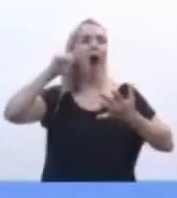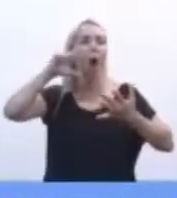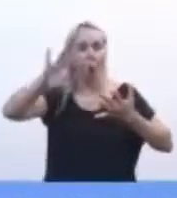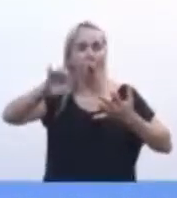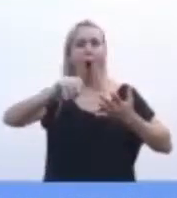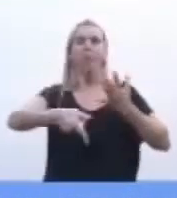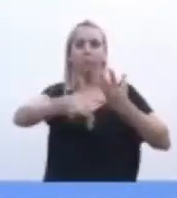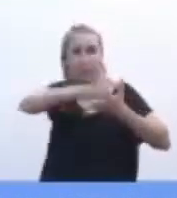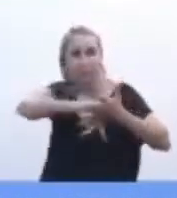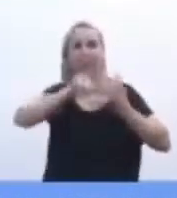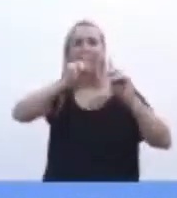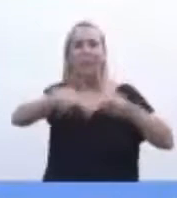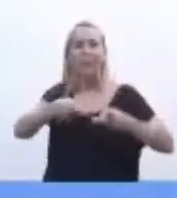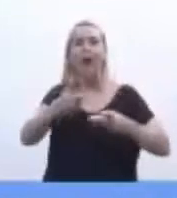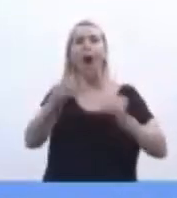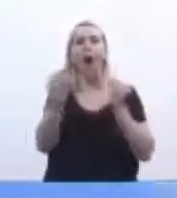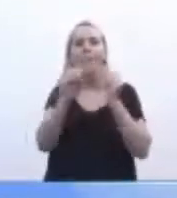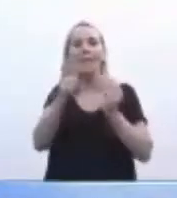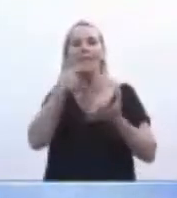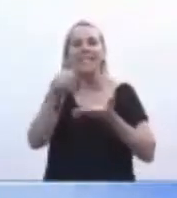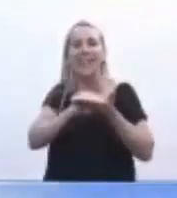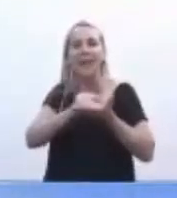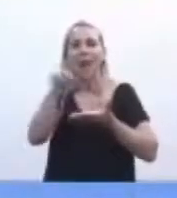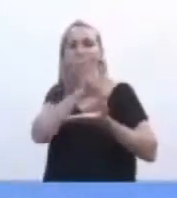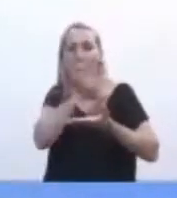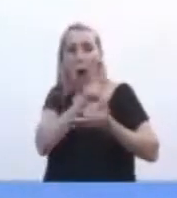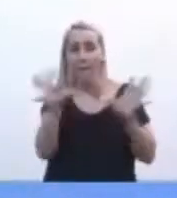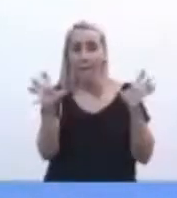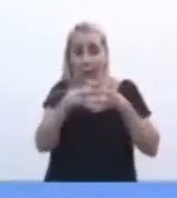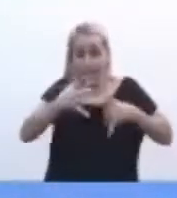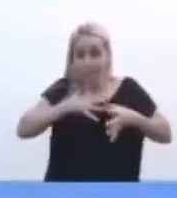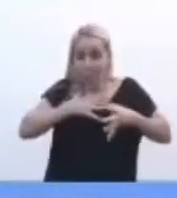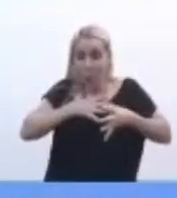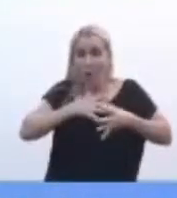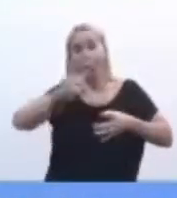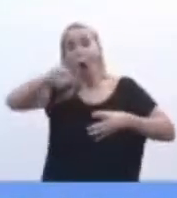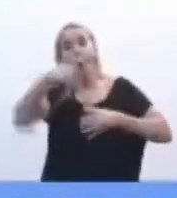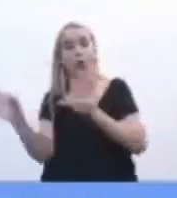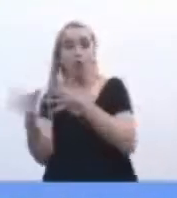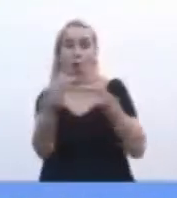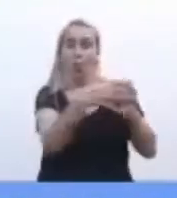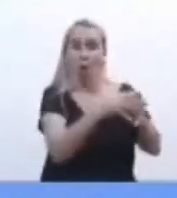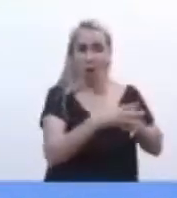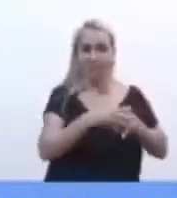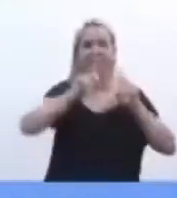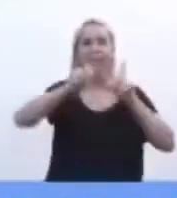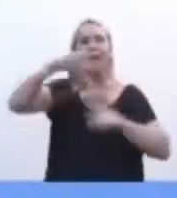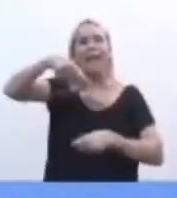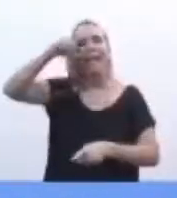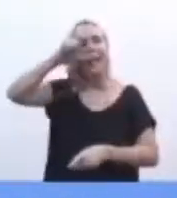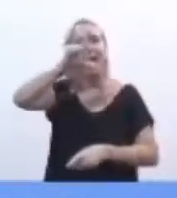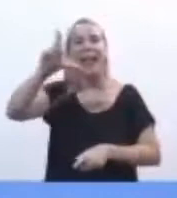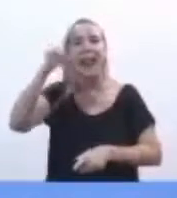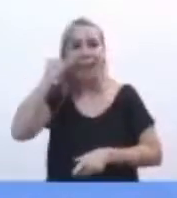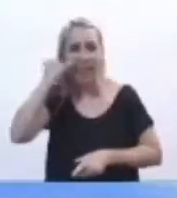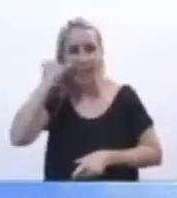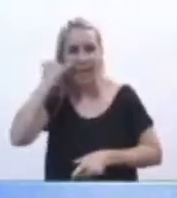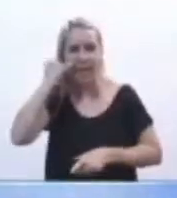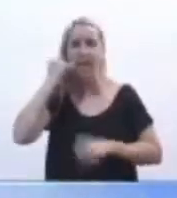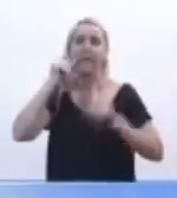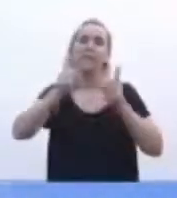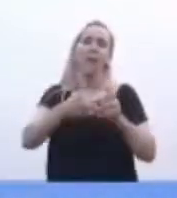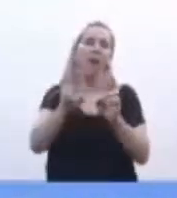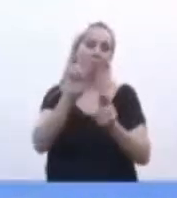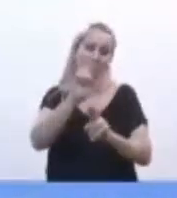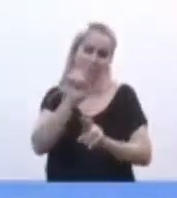compañeras senadoras de mi bloque de otros bloques y al eliminar y si me permiten a una